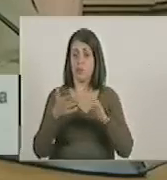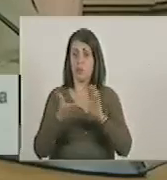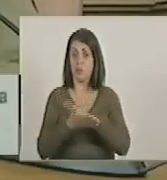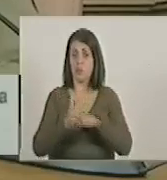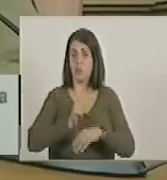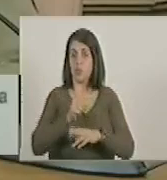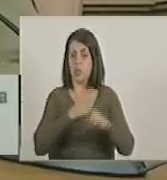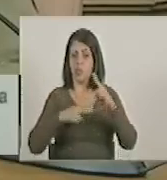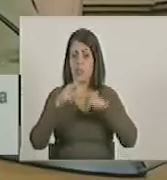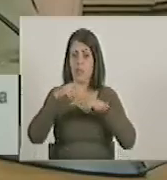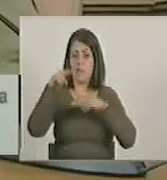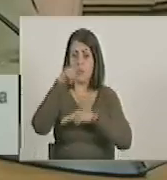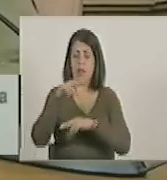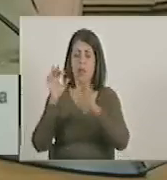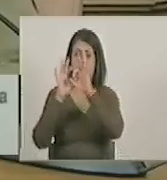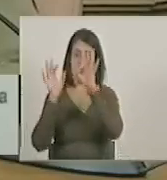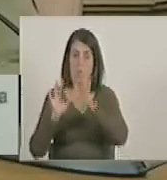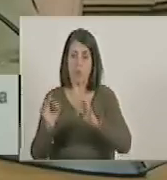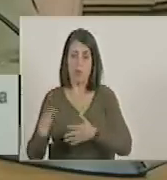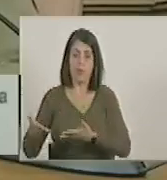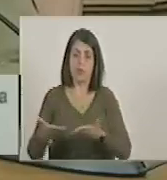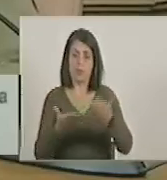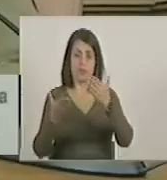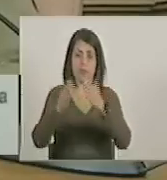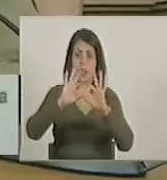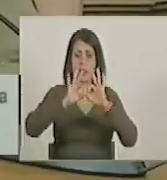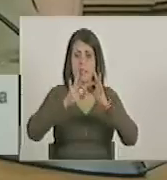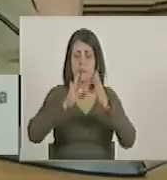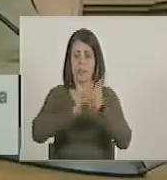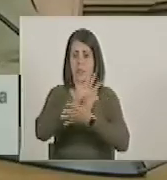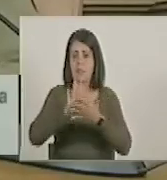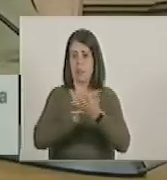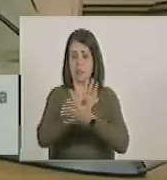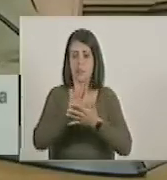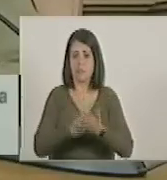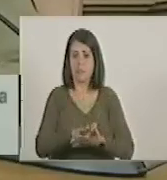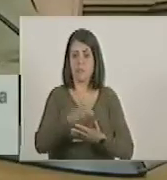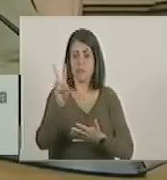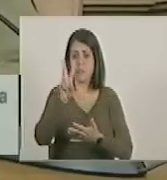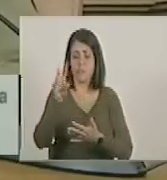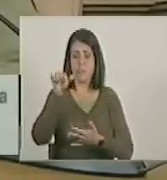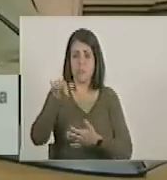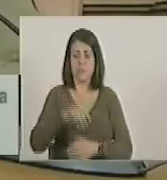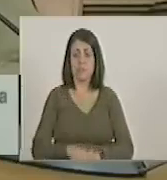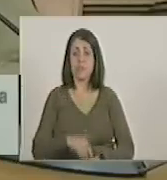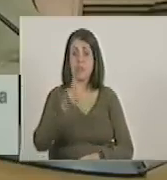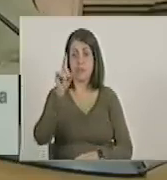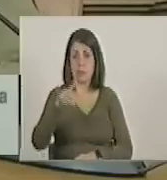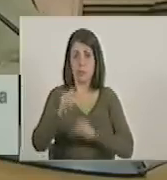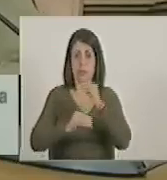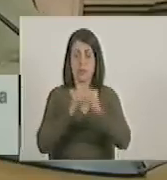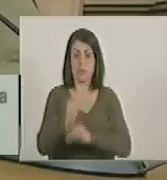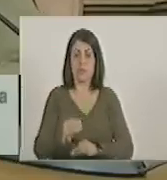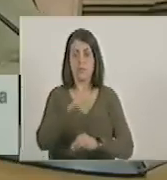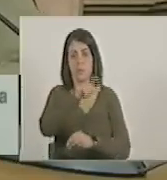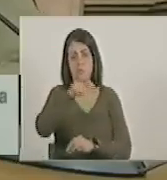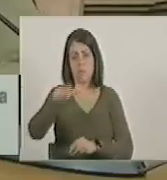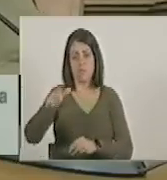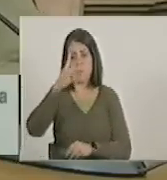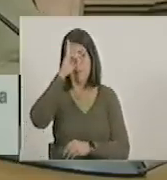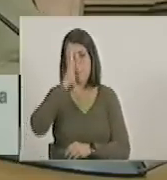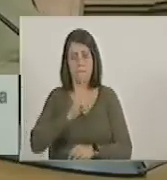sus niveles y modalidades el servicio de intérpretes de lengua de señas venezolana, donde se tenga población